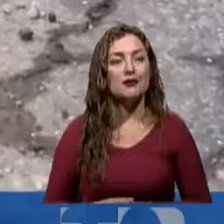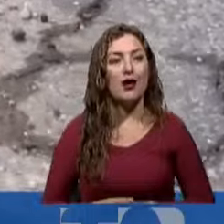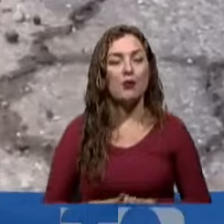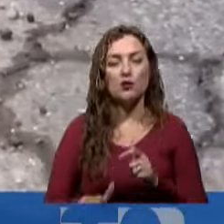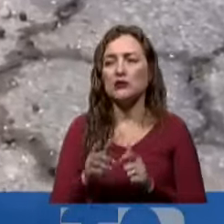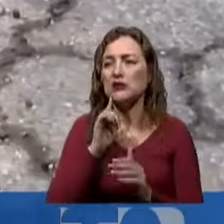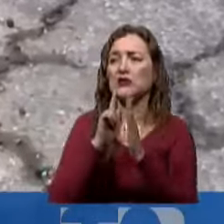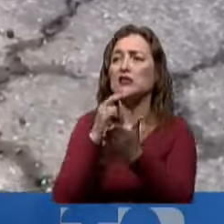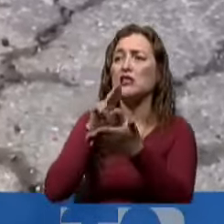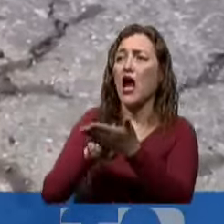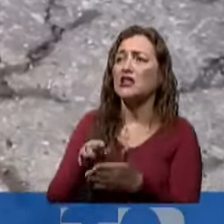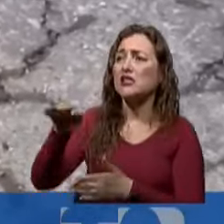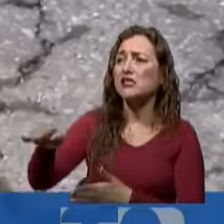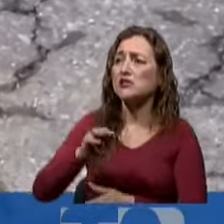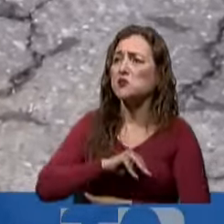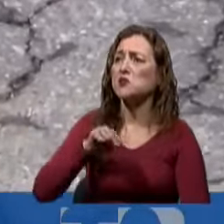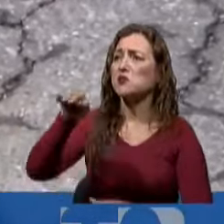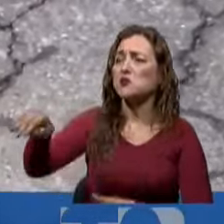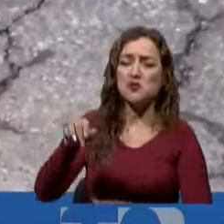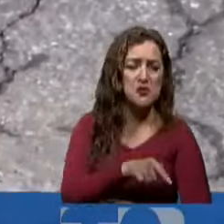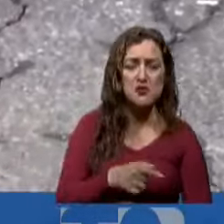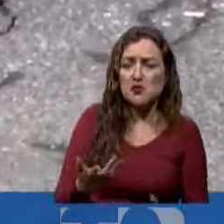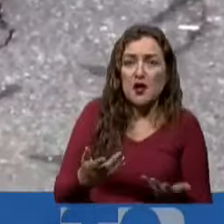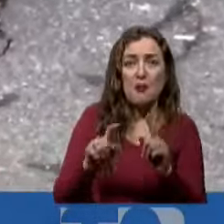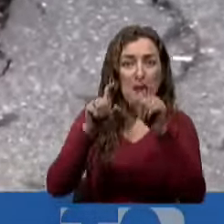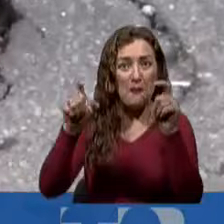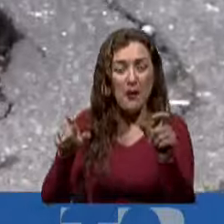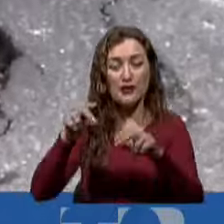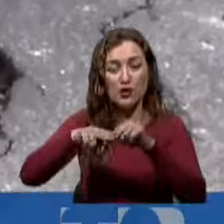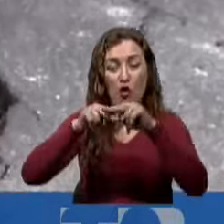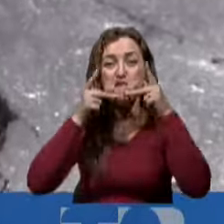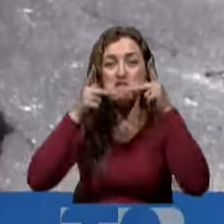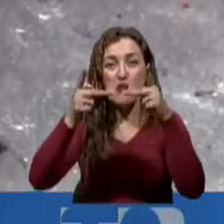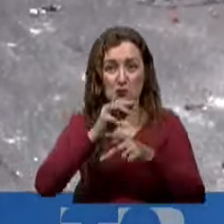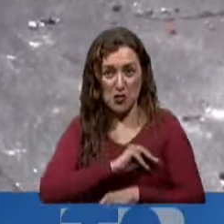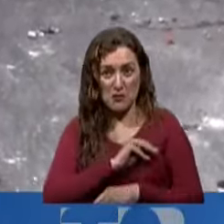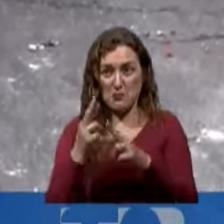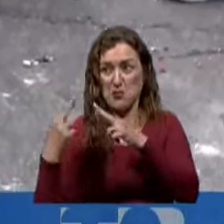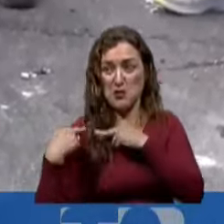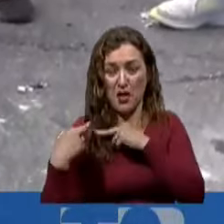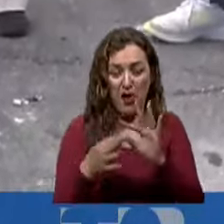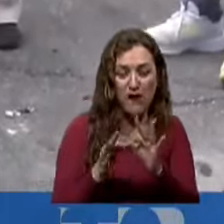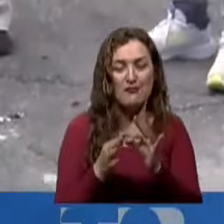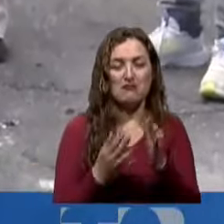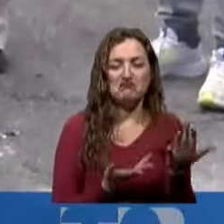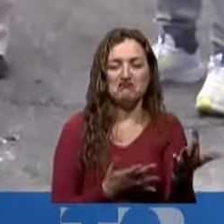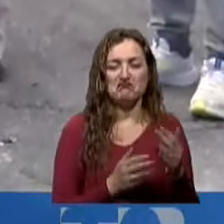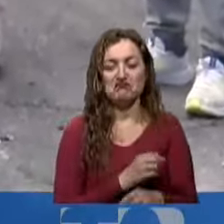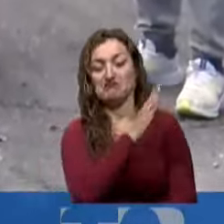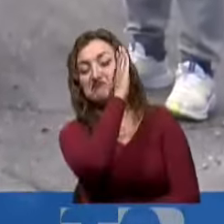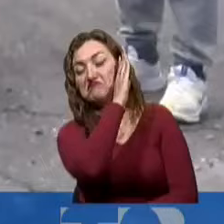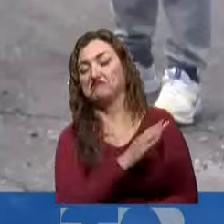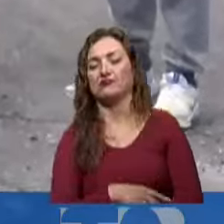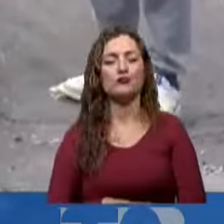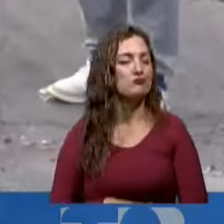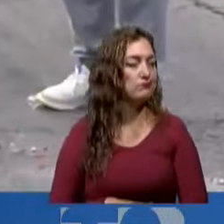las denuncias, los vecinos, sin embargo, hasta el momento, la empresa de movilidad y obras públicas, que es la encargada de estos arreglos, no se han